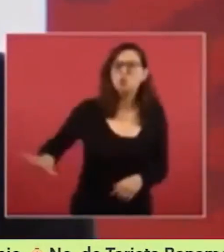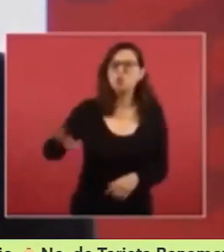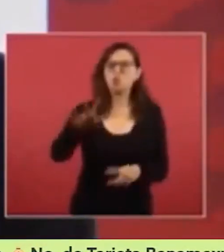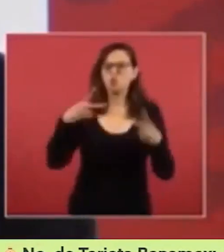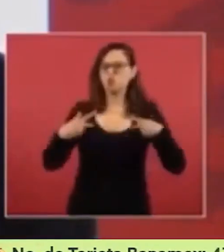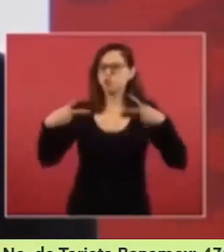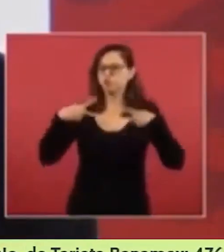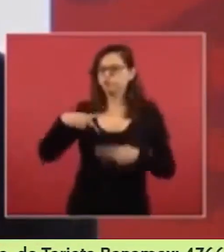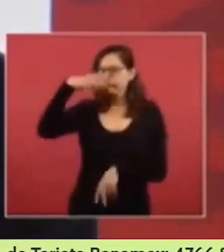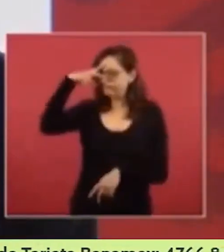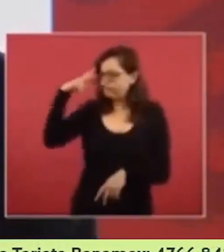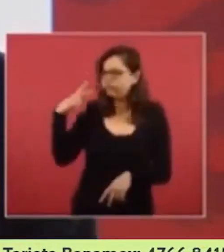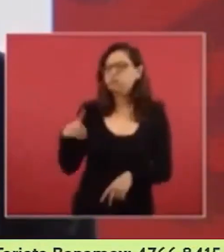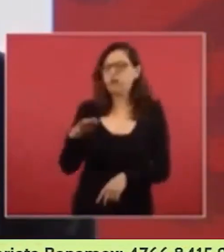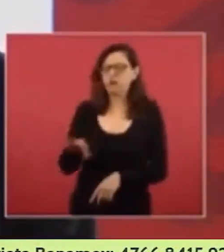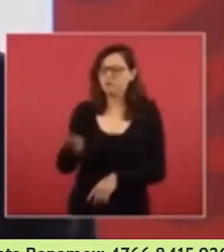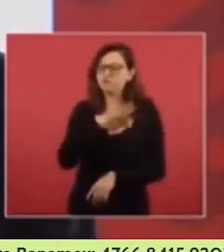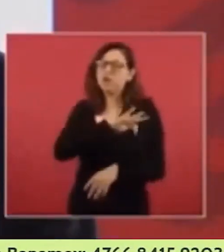Confiar en el pueblo,